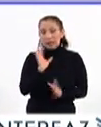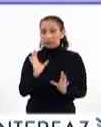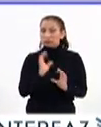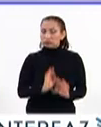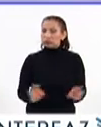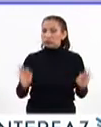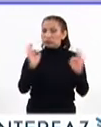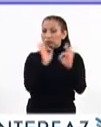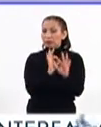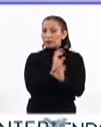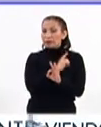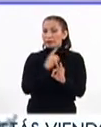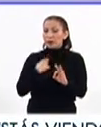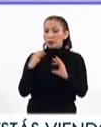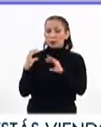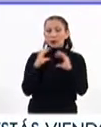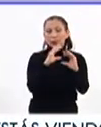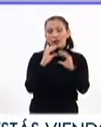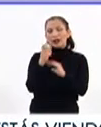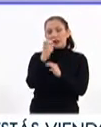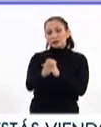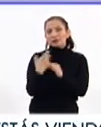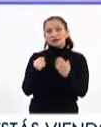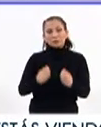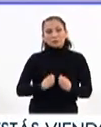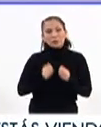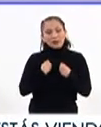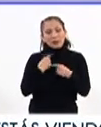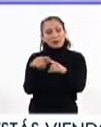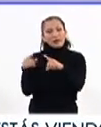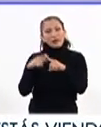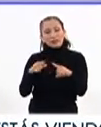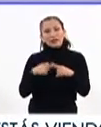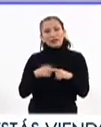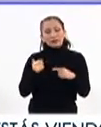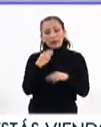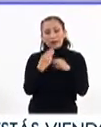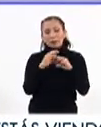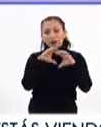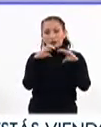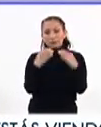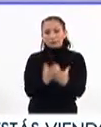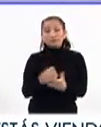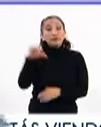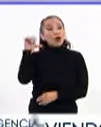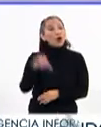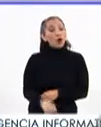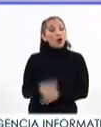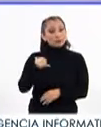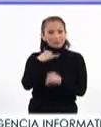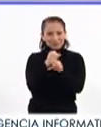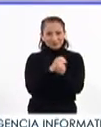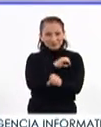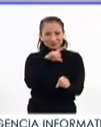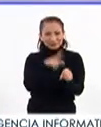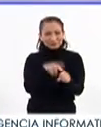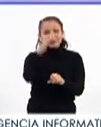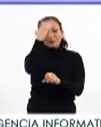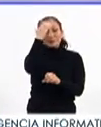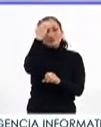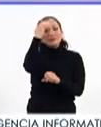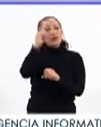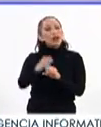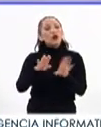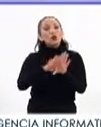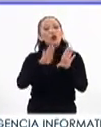la importancia que tiene la conservación de estas formas de vida que habitan nuestro planeta. Hoy, en nuestro reportaje del día,